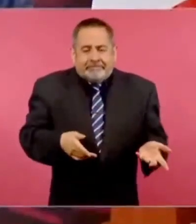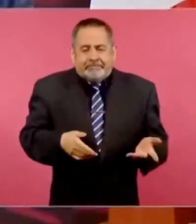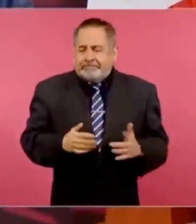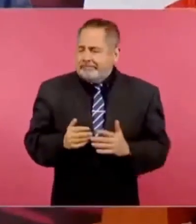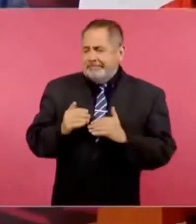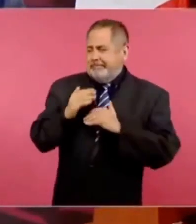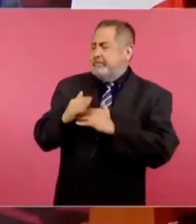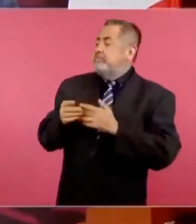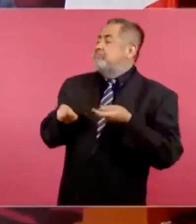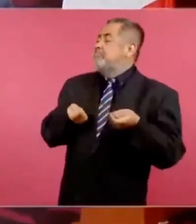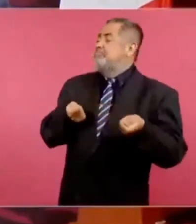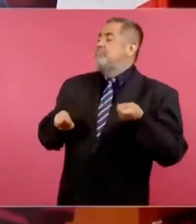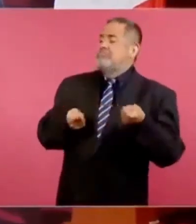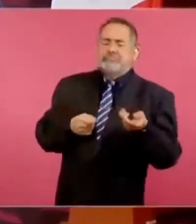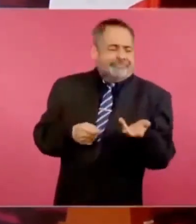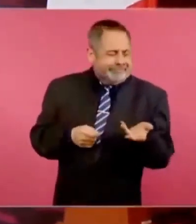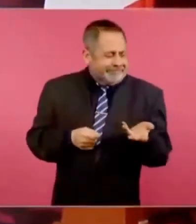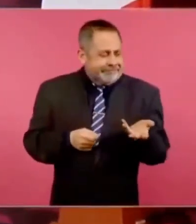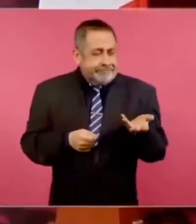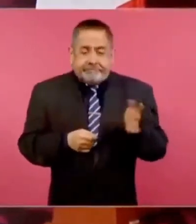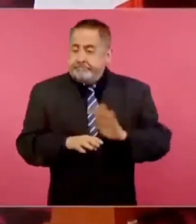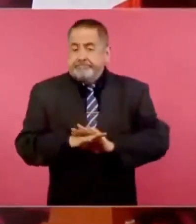limitado,